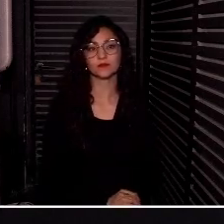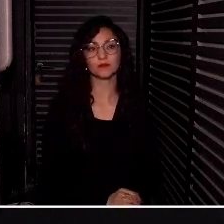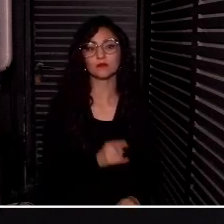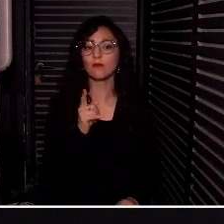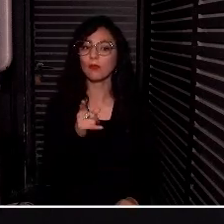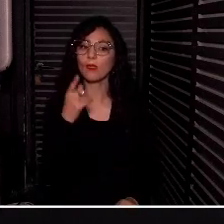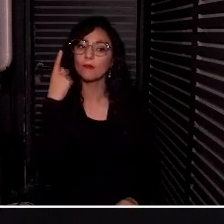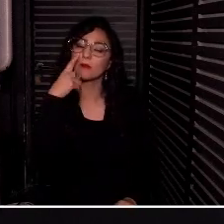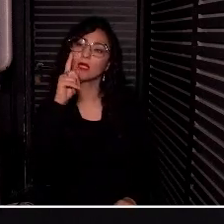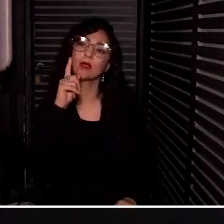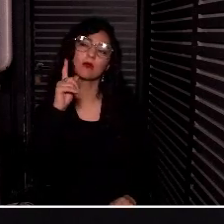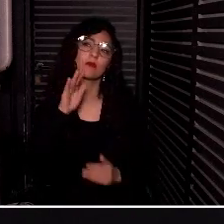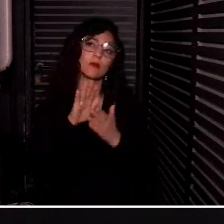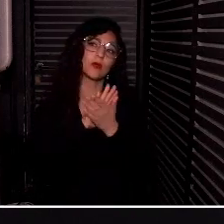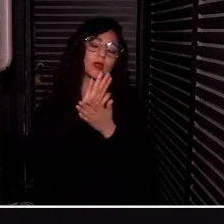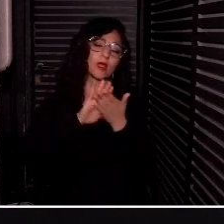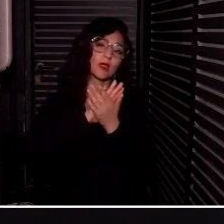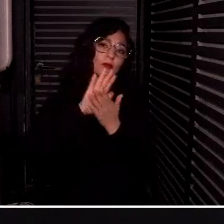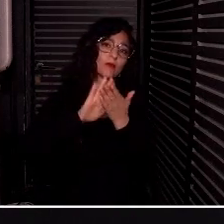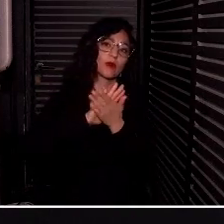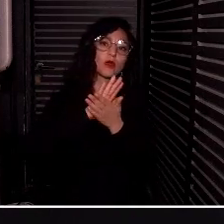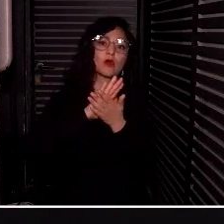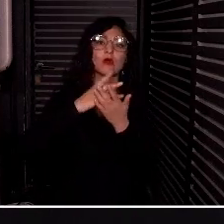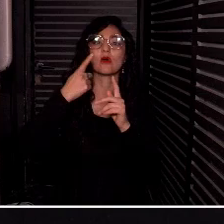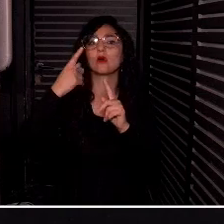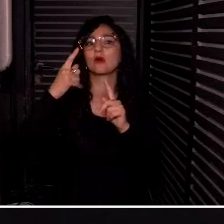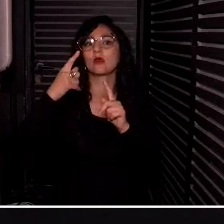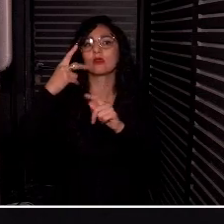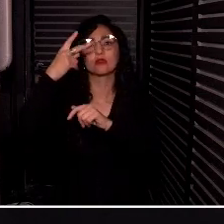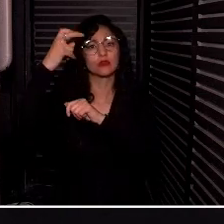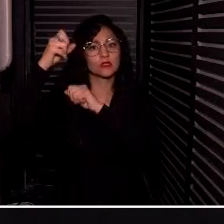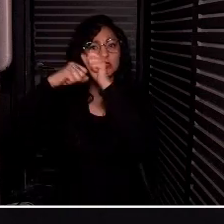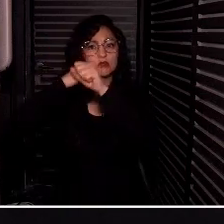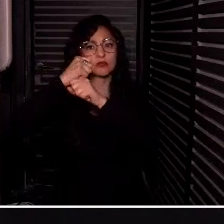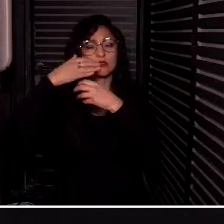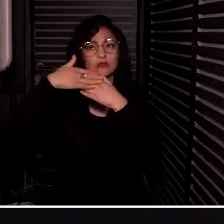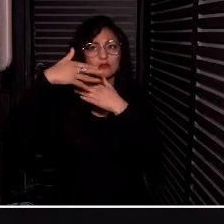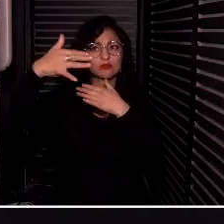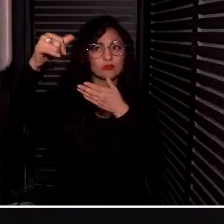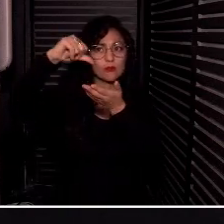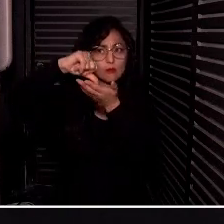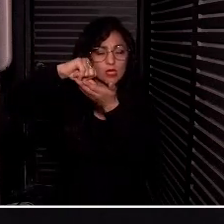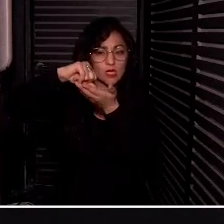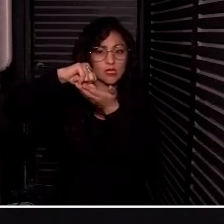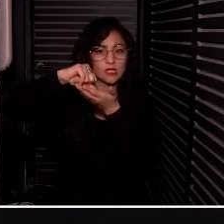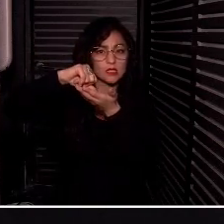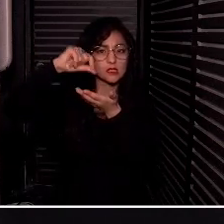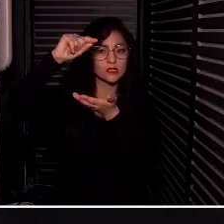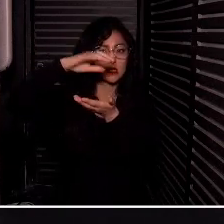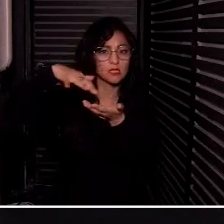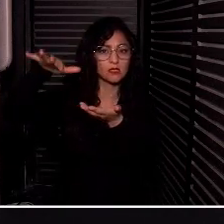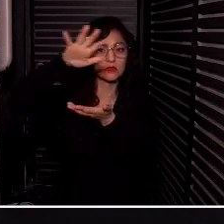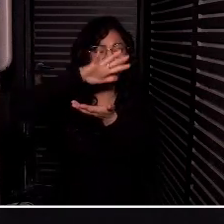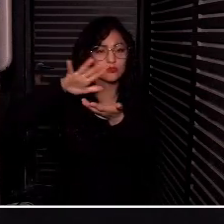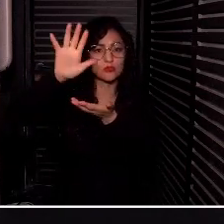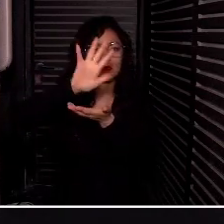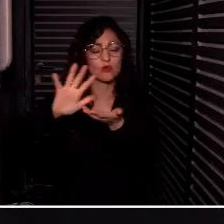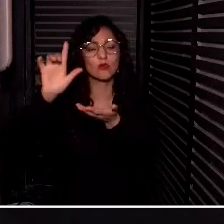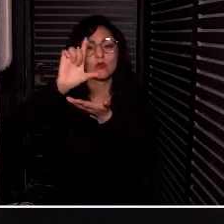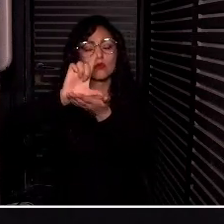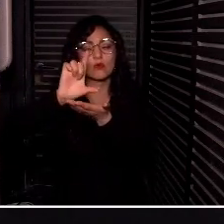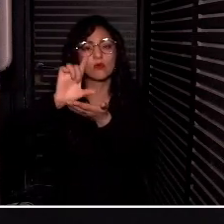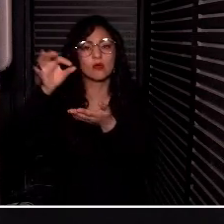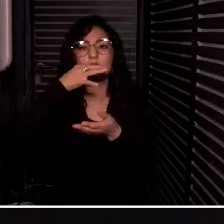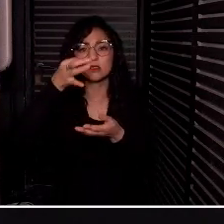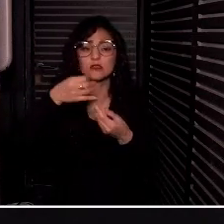occidente por lo menos ha hecho algo en los últimos 200 años es Mira esto se trata de una libertad esencial para todos los ciudadanos